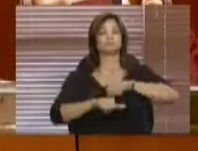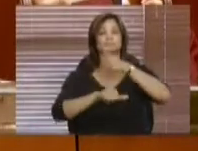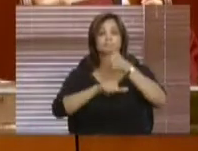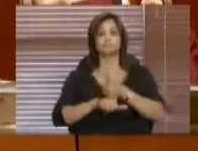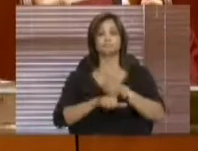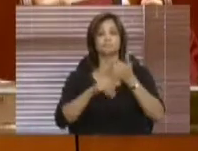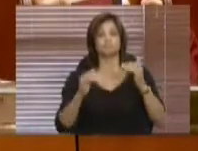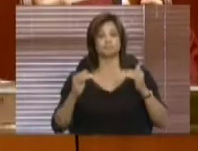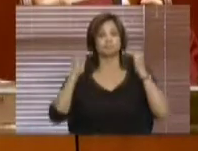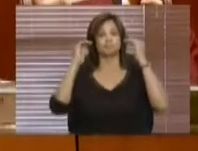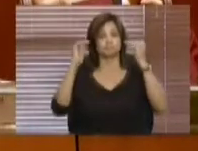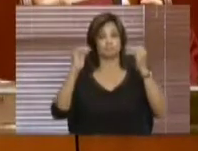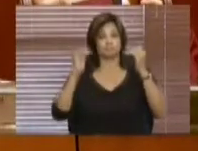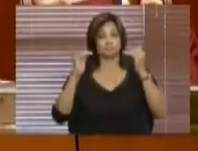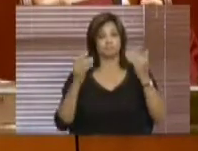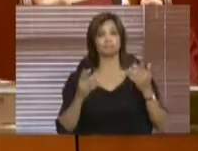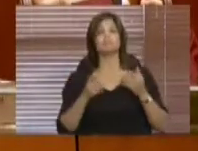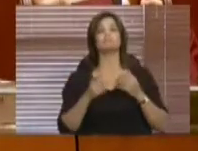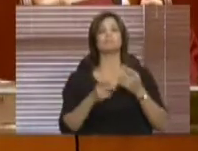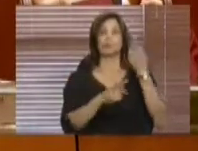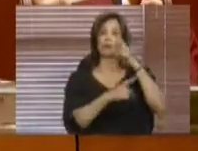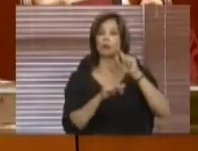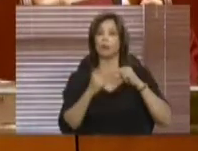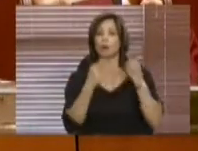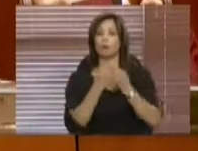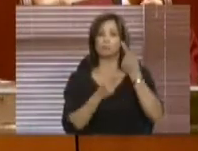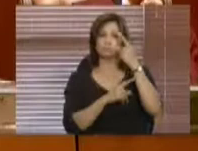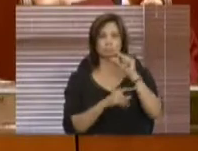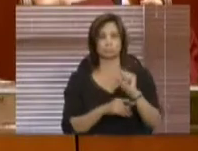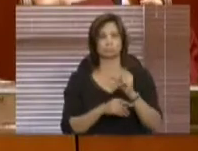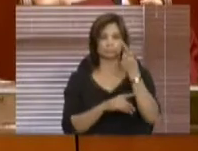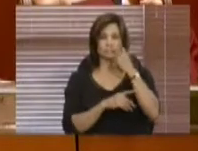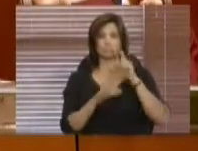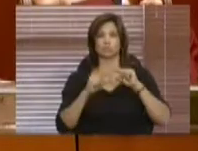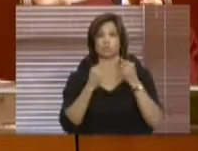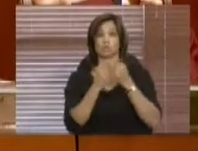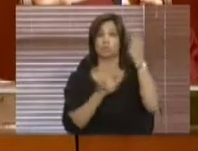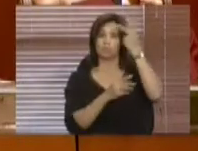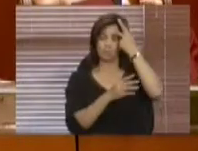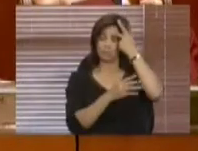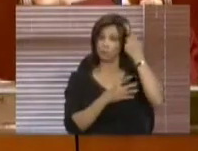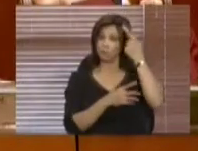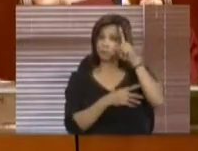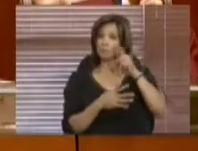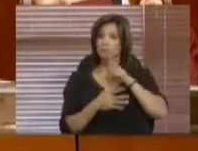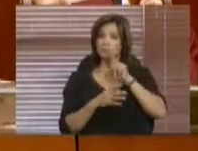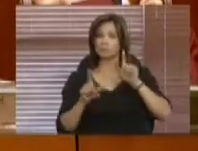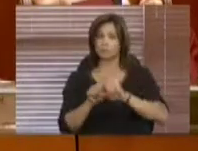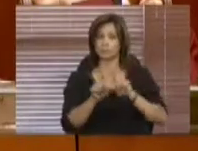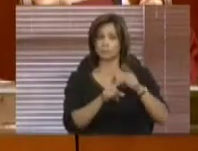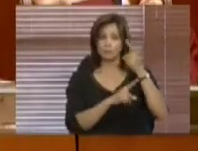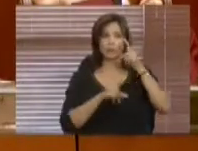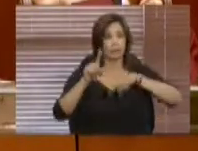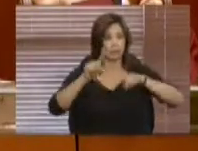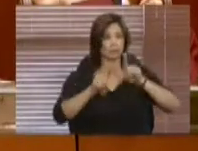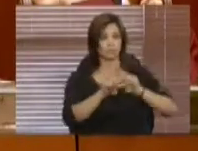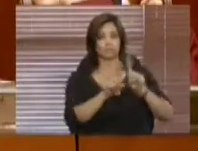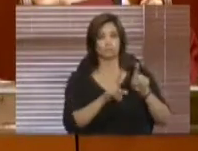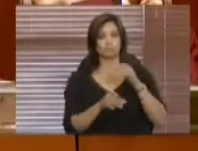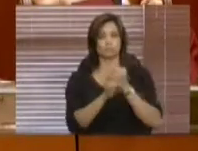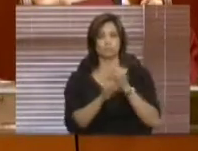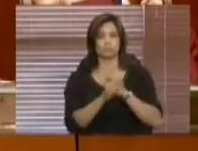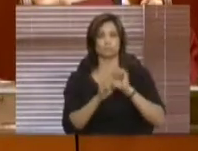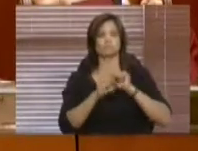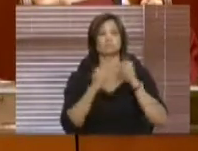de las altas cortes, un sector minoritario de la clase política, así como algunas organizaciones